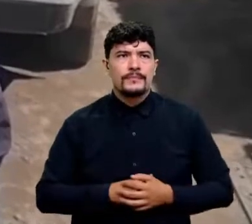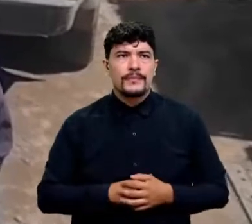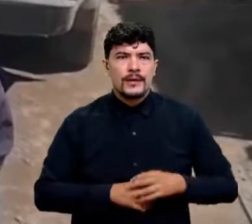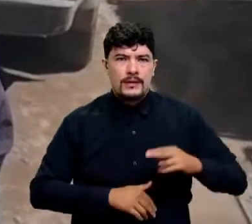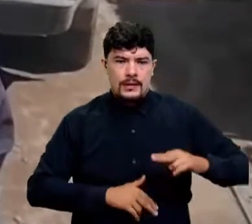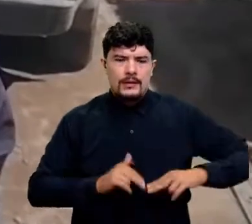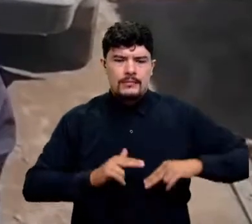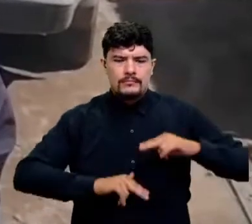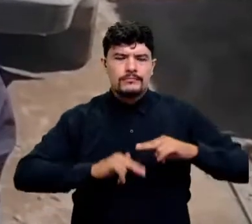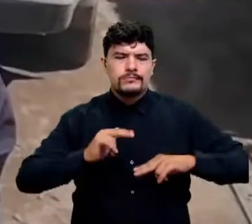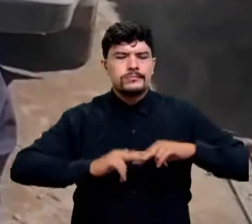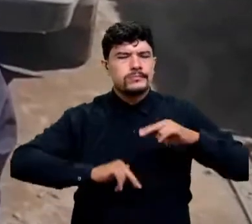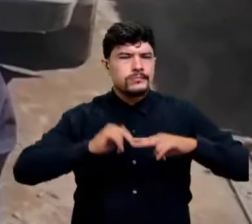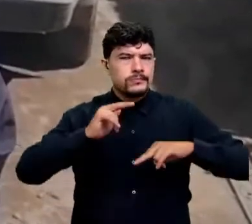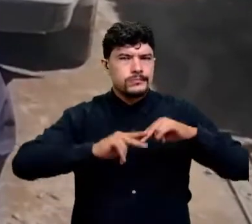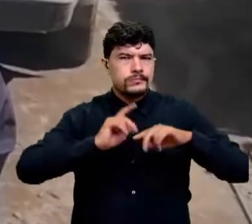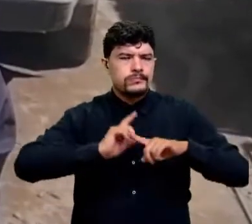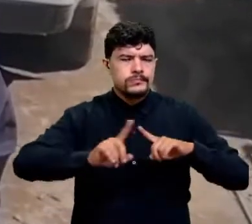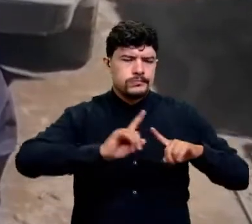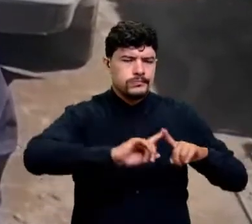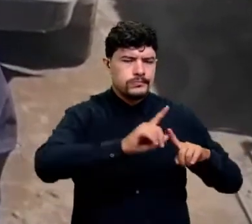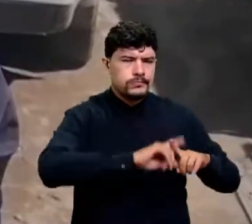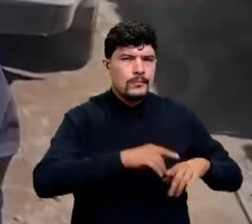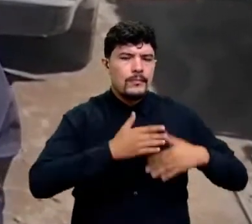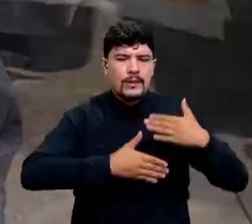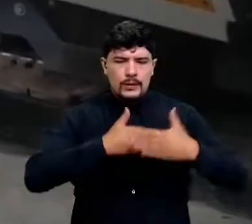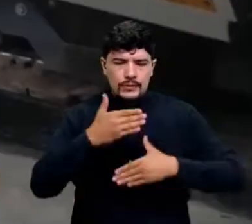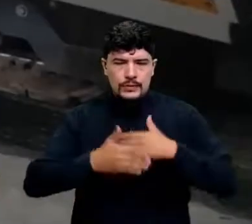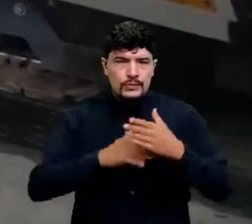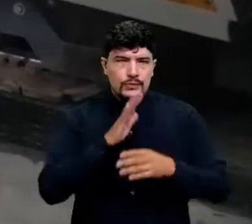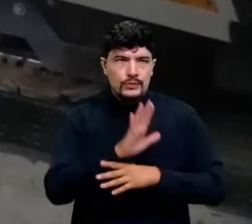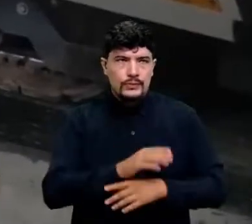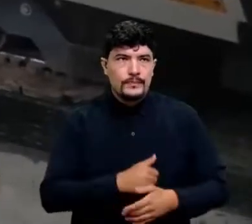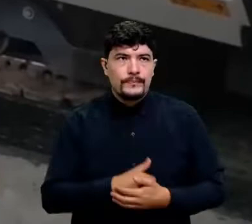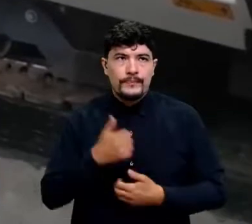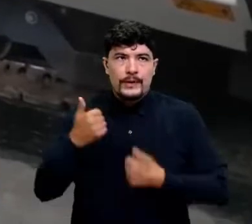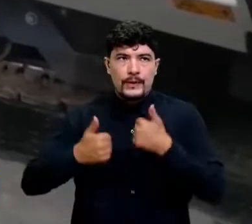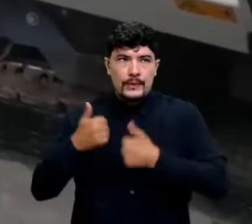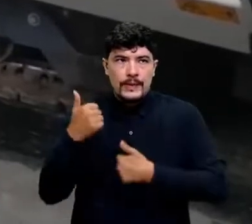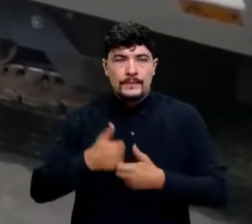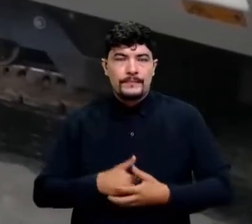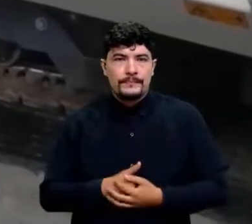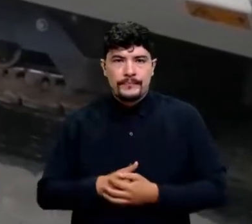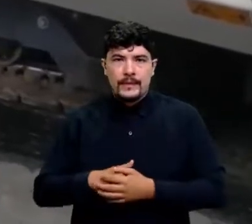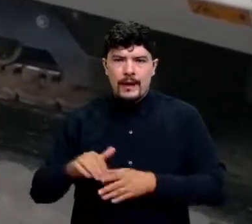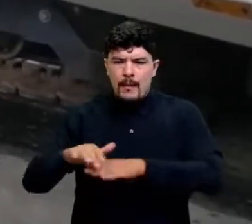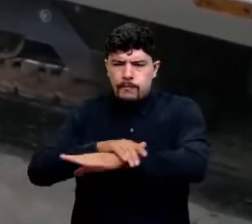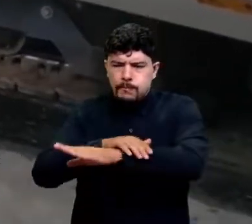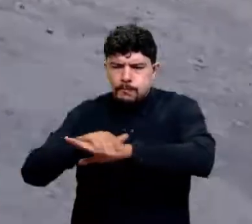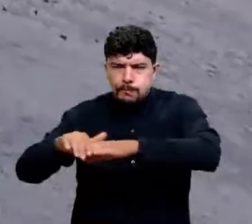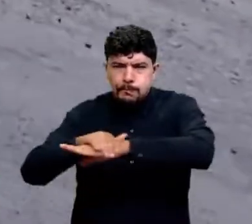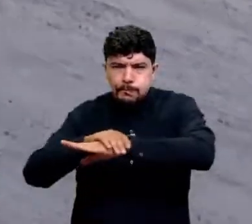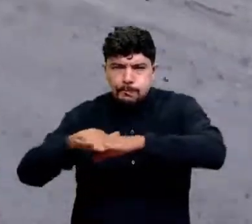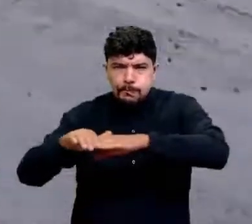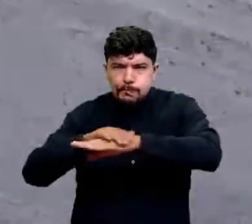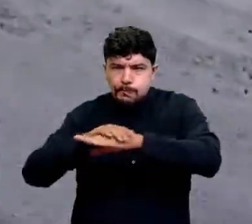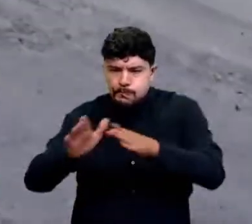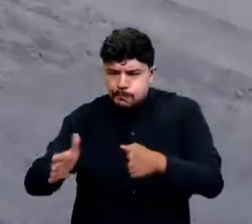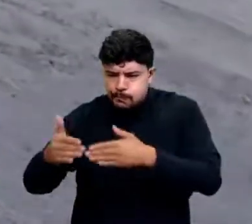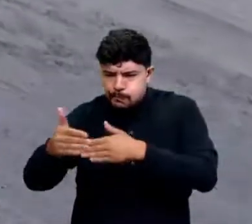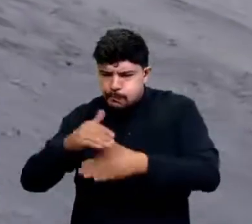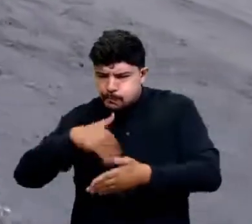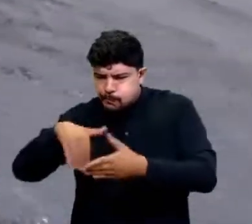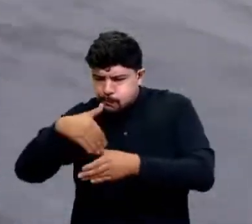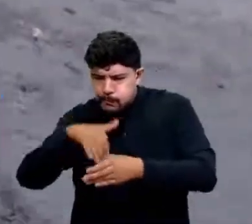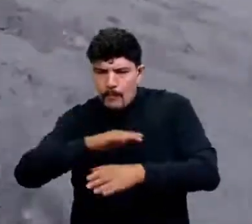varias obras y varios procesos constructivos, como son parcheo de pavimento asfáltico, bacheo